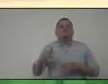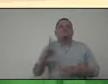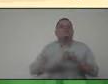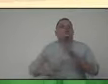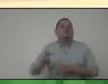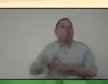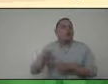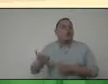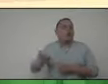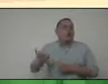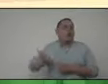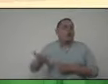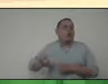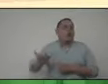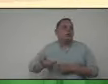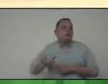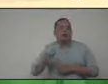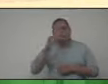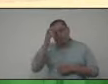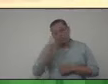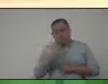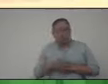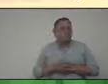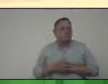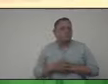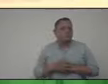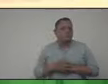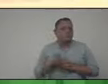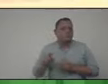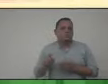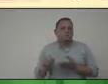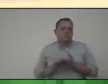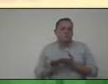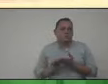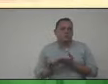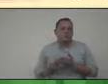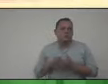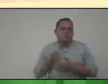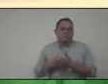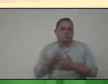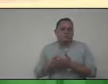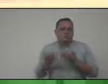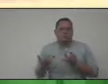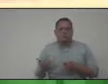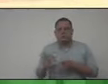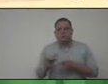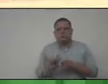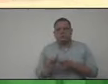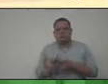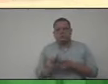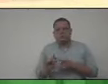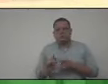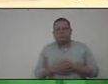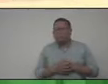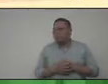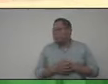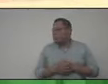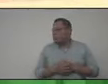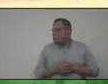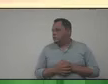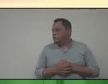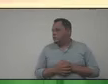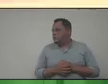2 años. Sí, muy bien. Entonces, eso estamos sacando en este momento, estamos básicamente. Estamos en la sección